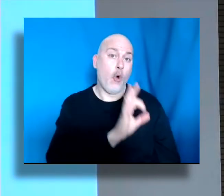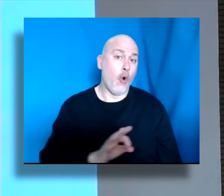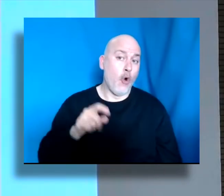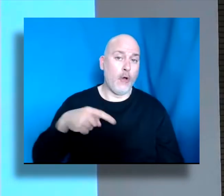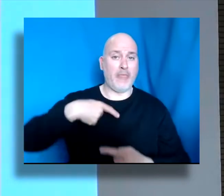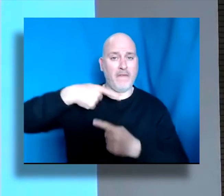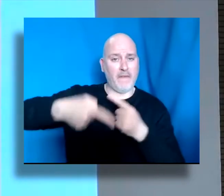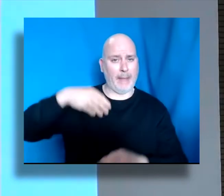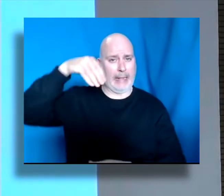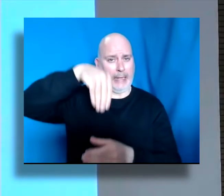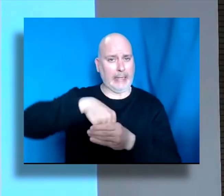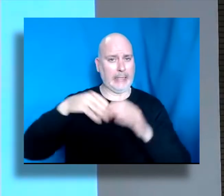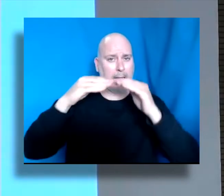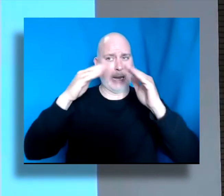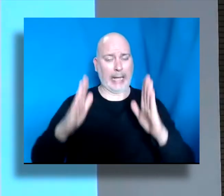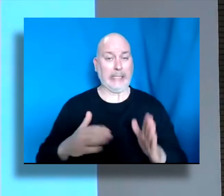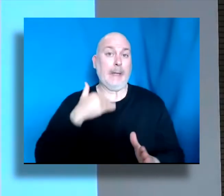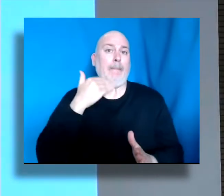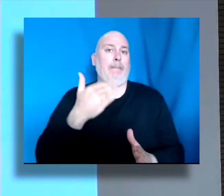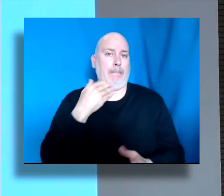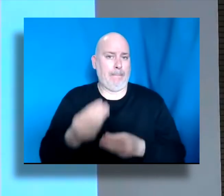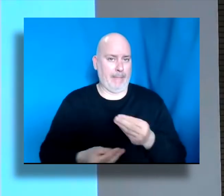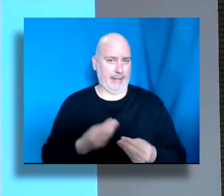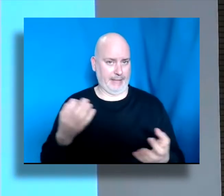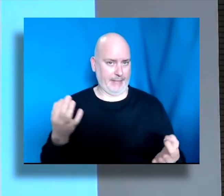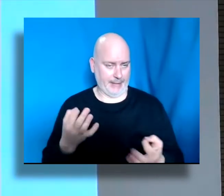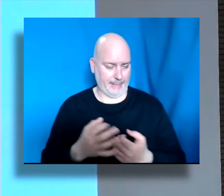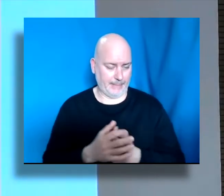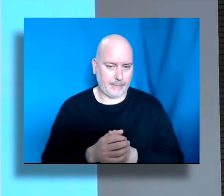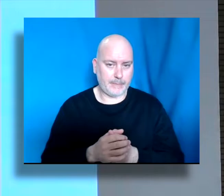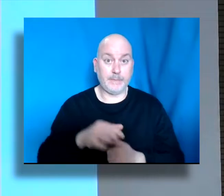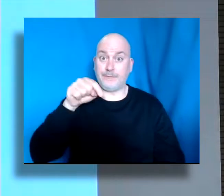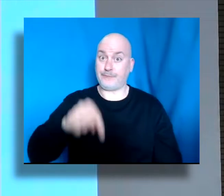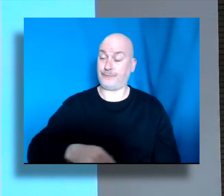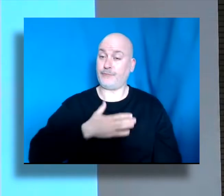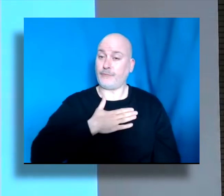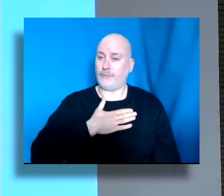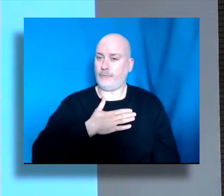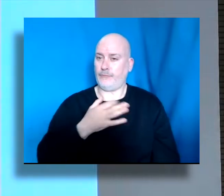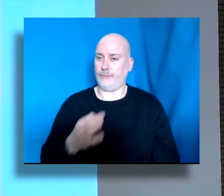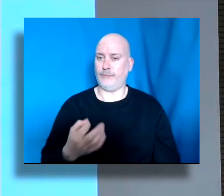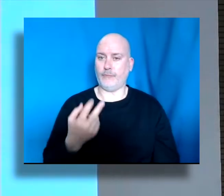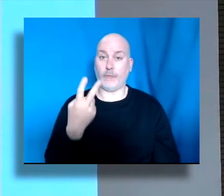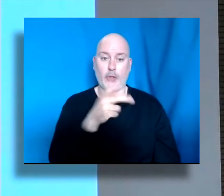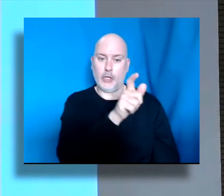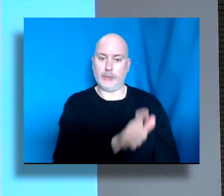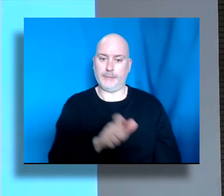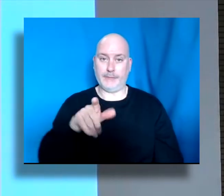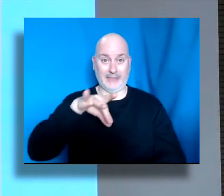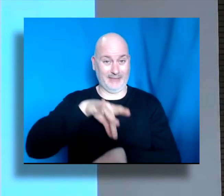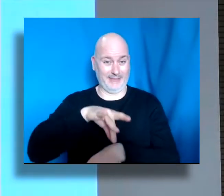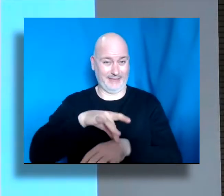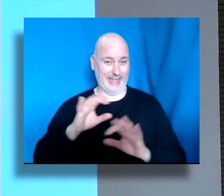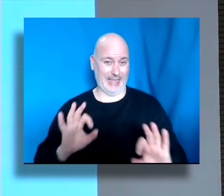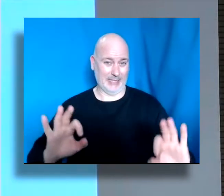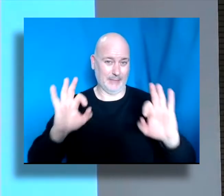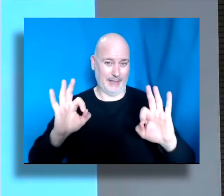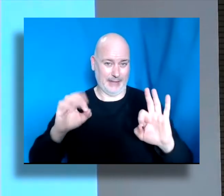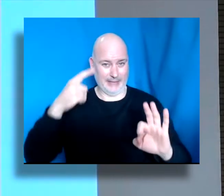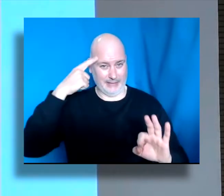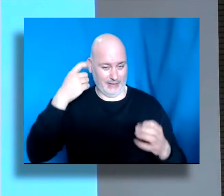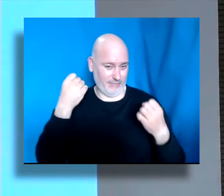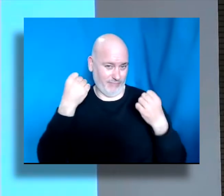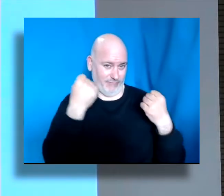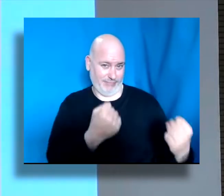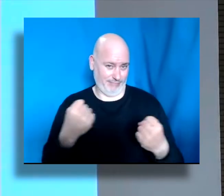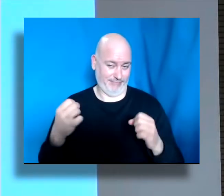podemos actuar, ¿no? Hoy tenemos el placer de contar con dos facultativas especialistas del servicio de urgencias